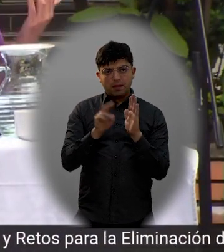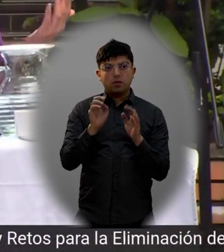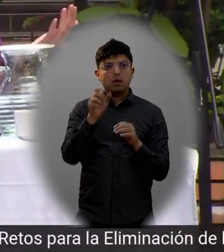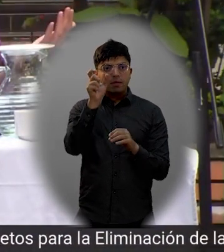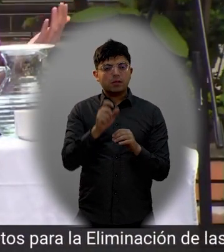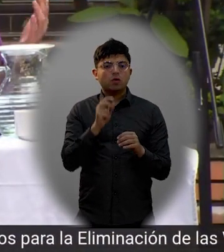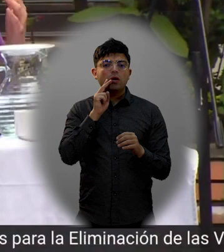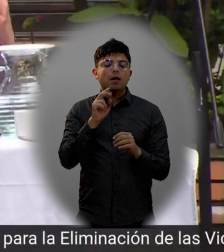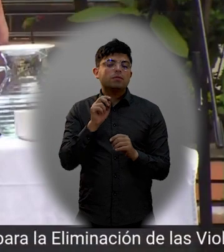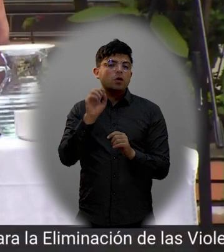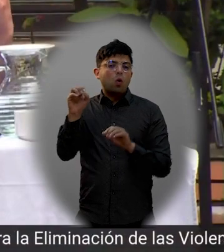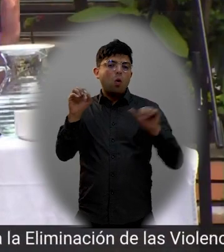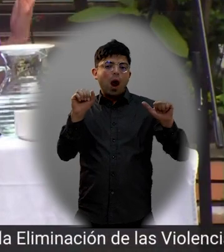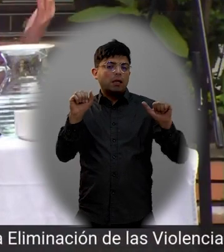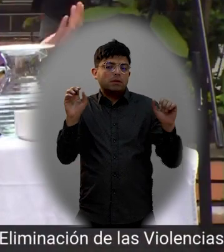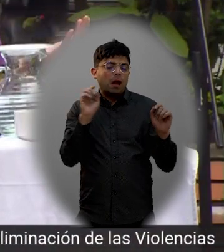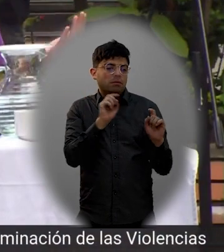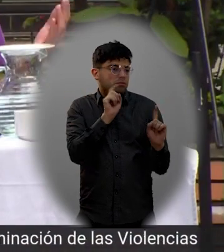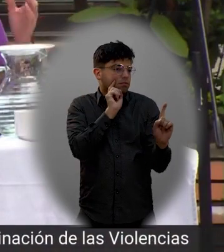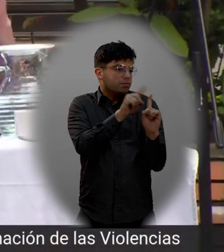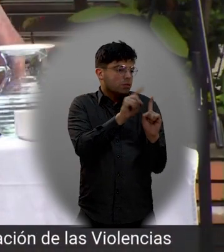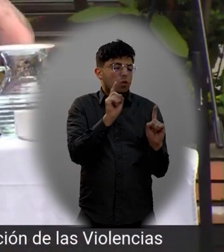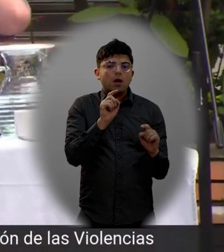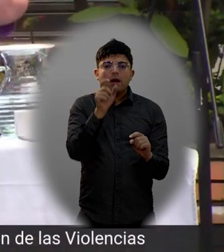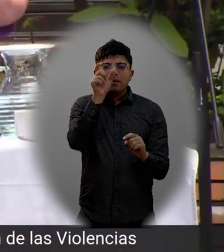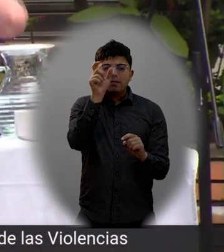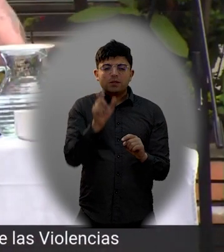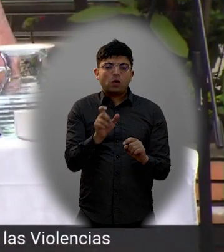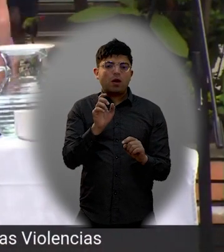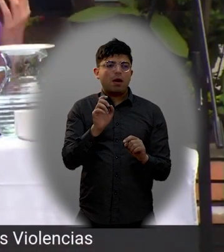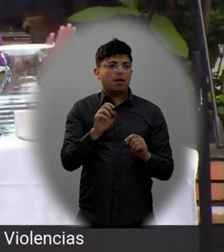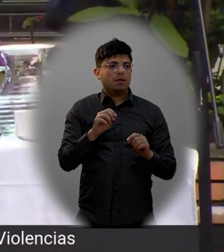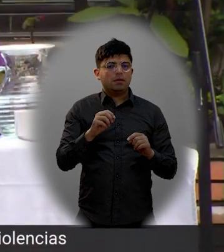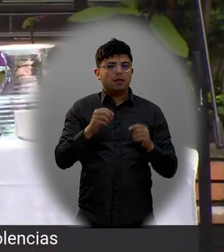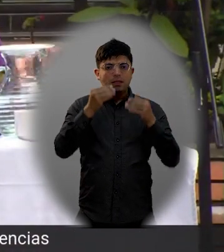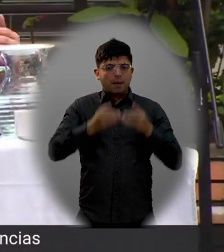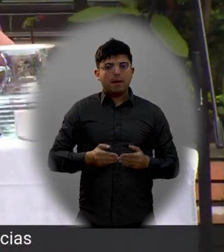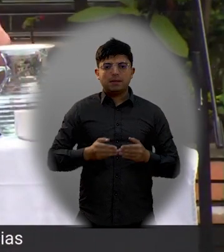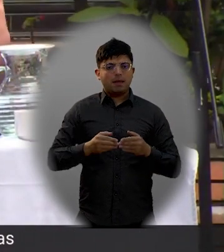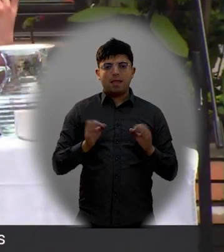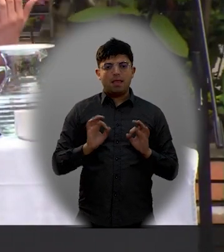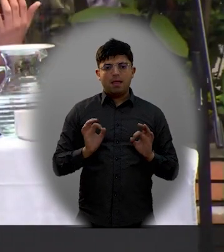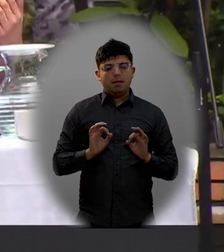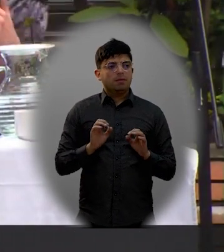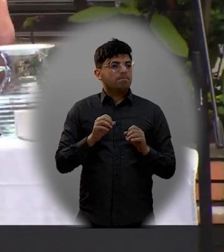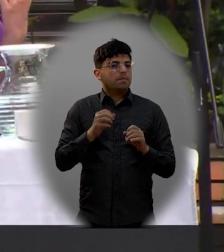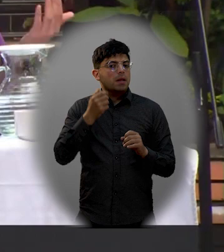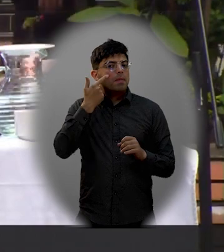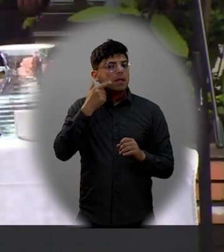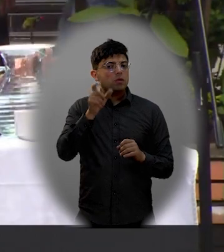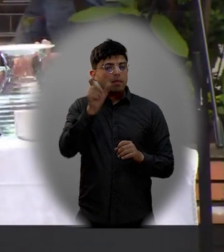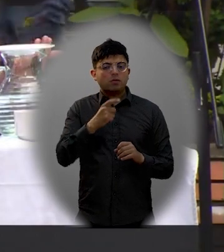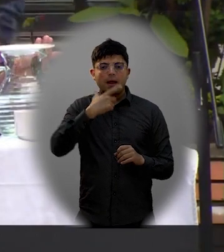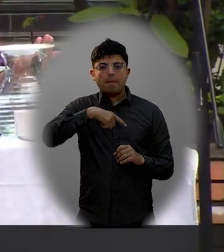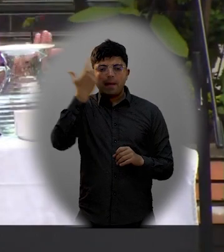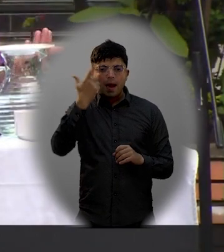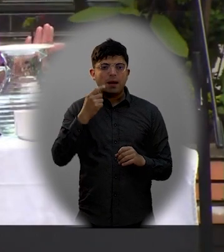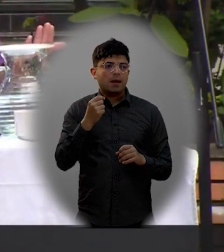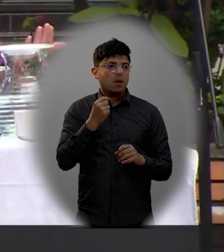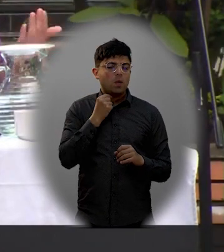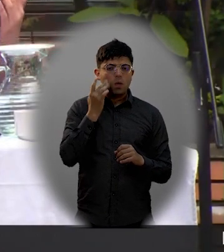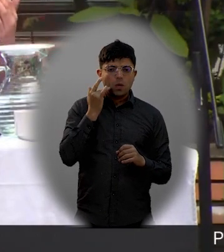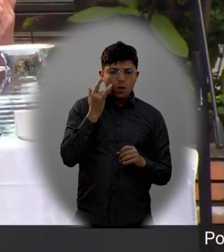persona heterosexual, una persona cisgénero, una persona que no tiene discapacidad, una persona blanca,